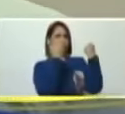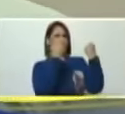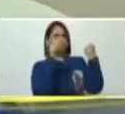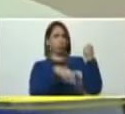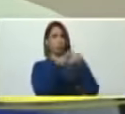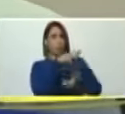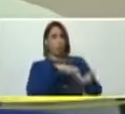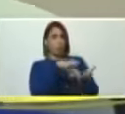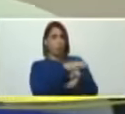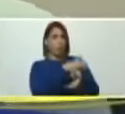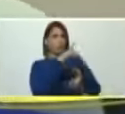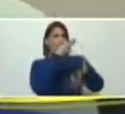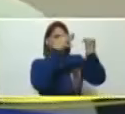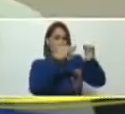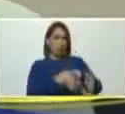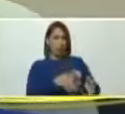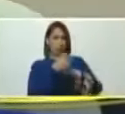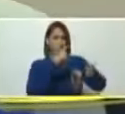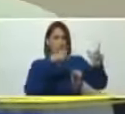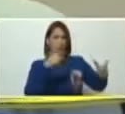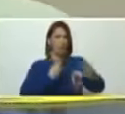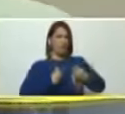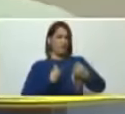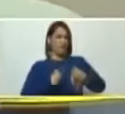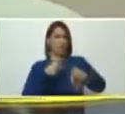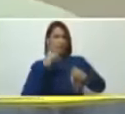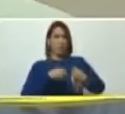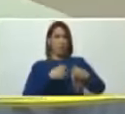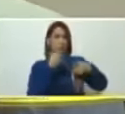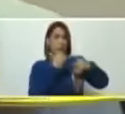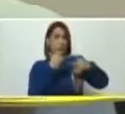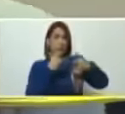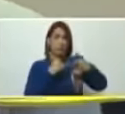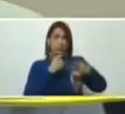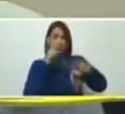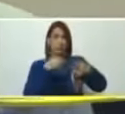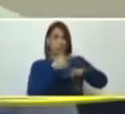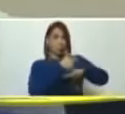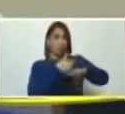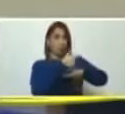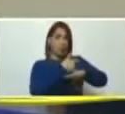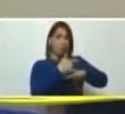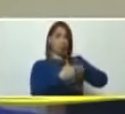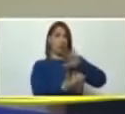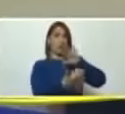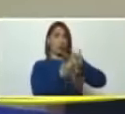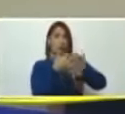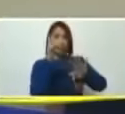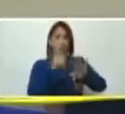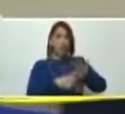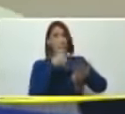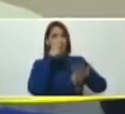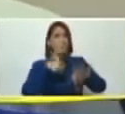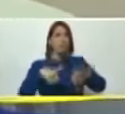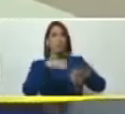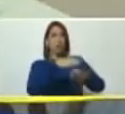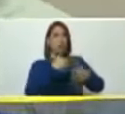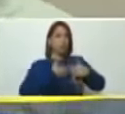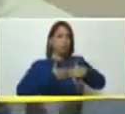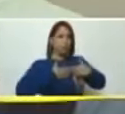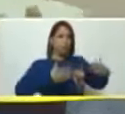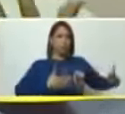concretos de la gente. Y por supuesto que estas herramientas de gobierno electrónico, de gobierno colaborativo, de gobierno del pueblo que usted ha puesto